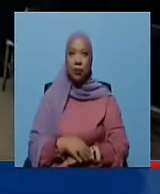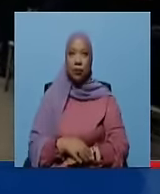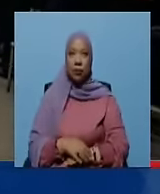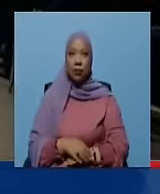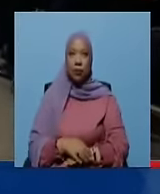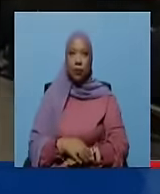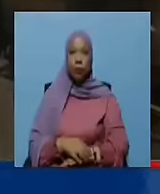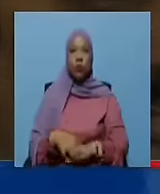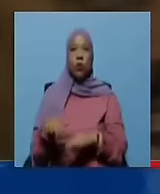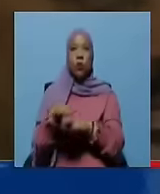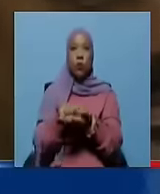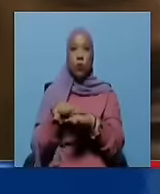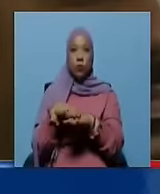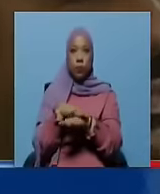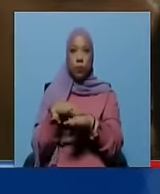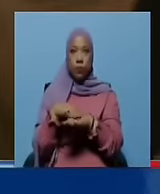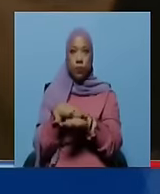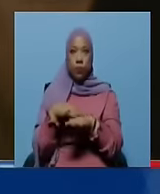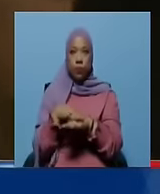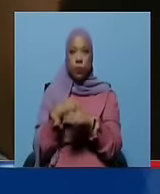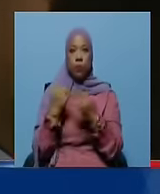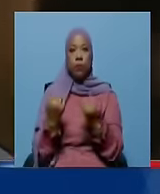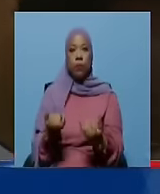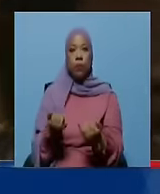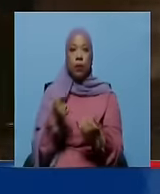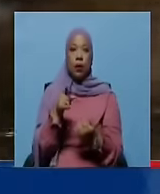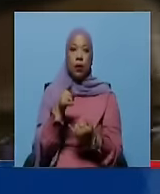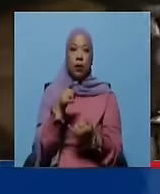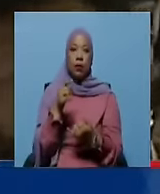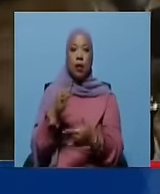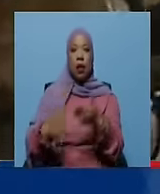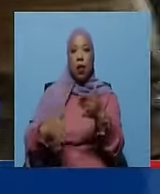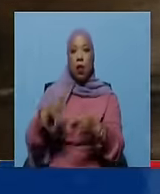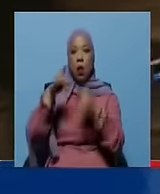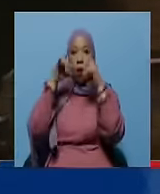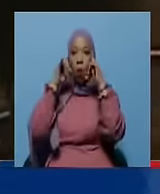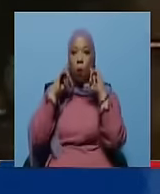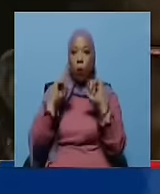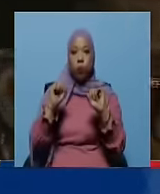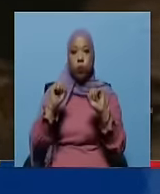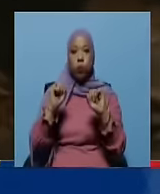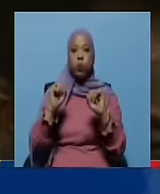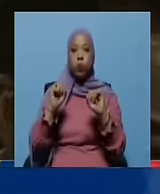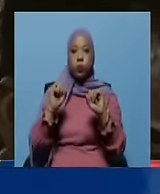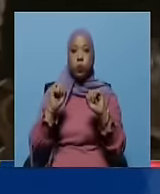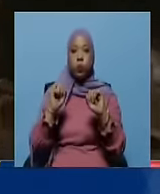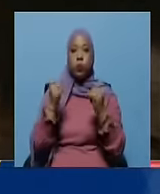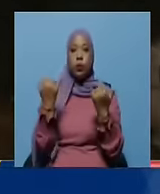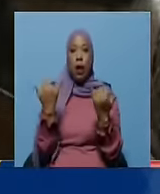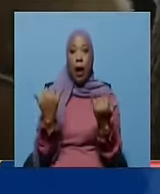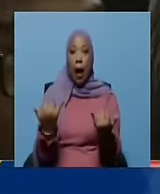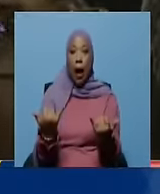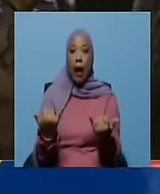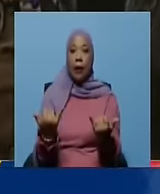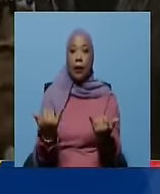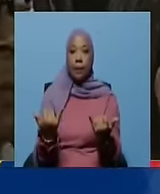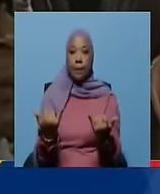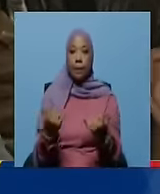Bueno, los ministros tienen sentimiento, pues. Inteligencia artificial, ¿no? Así que ha sido